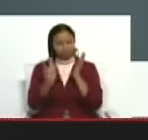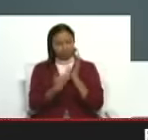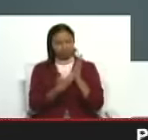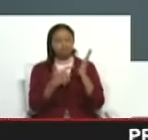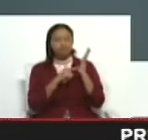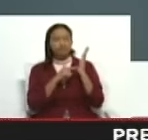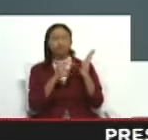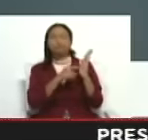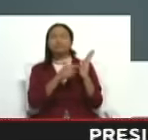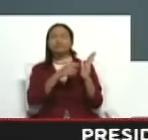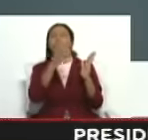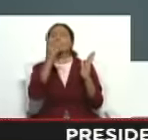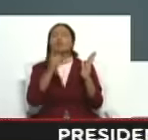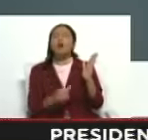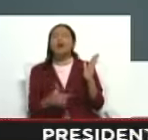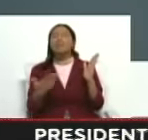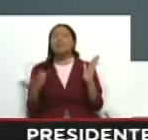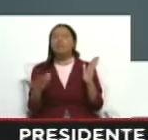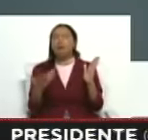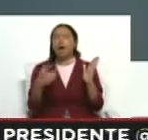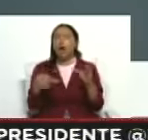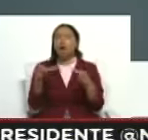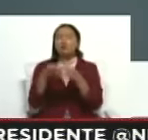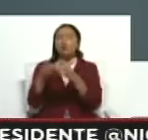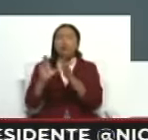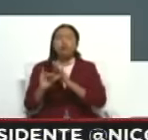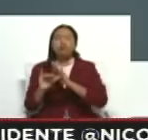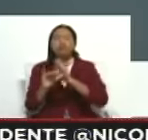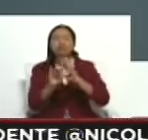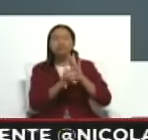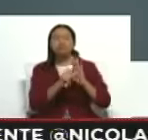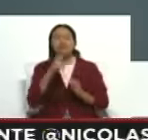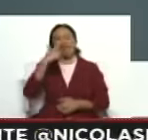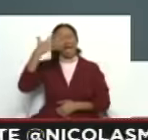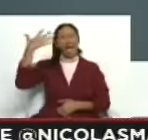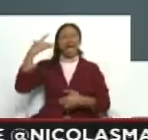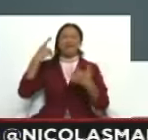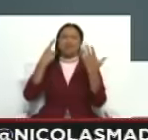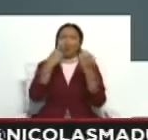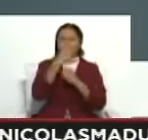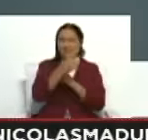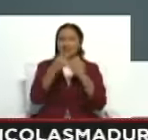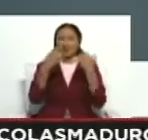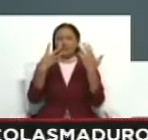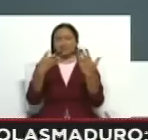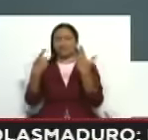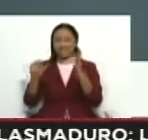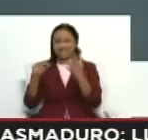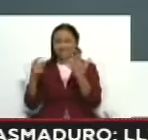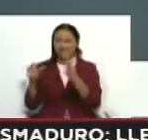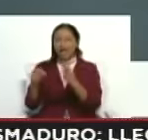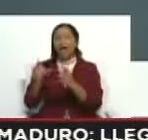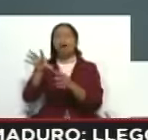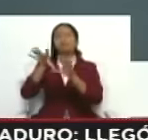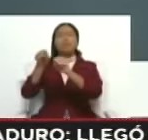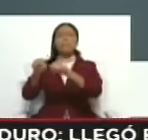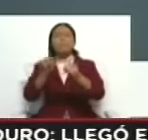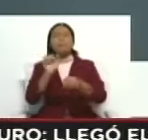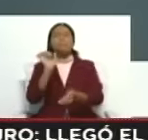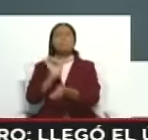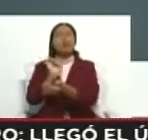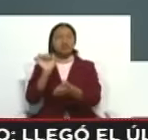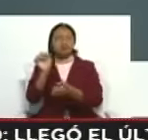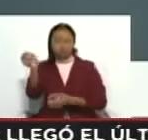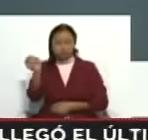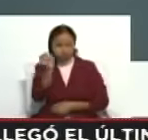¿Cuántas tramas de corrupción que pudo haber ocurrido en esa época fueron presentadas por el Ministerio